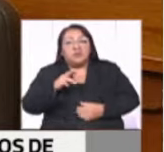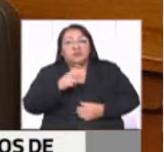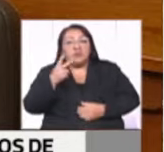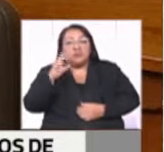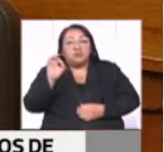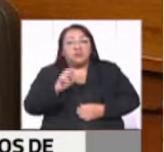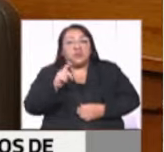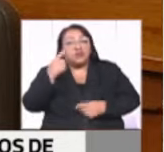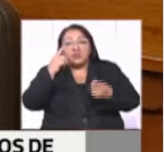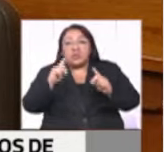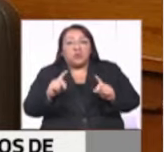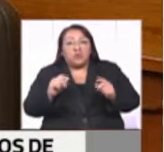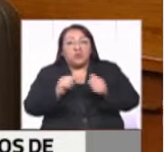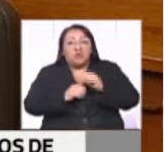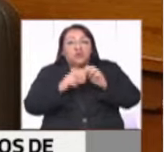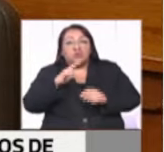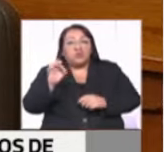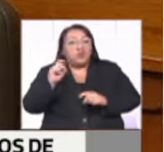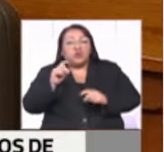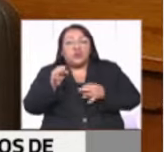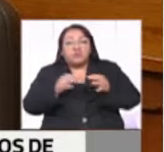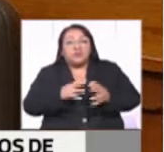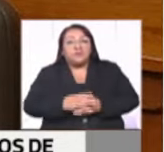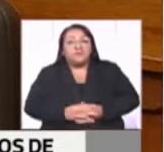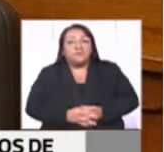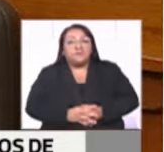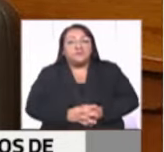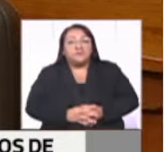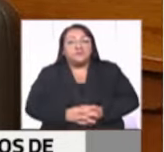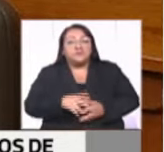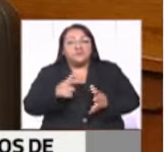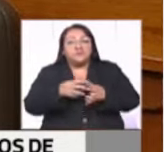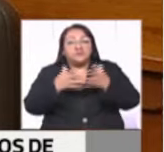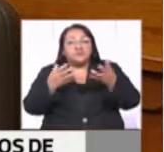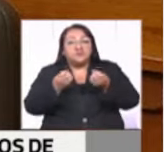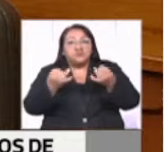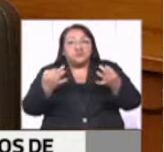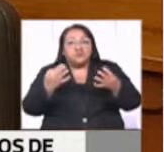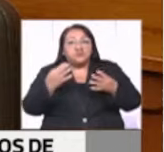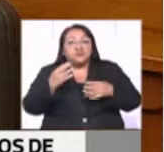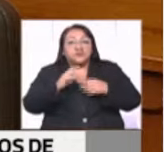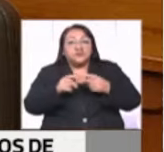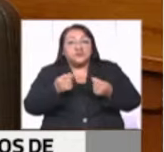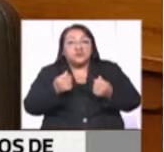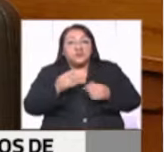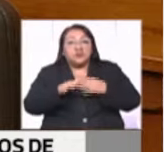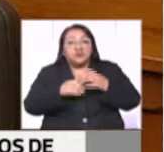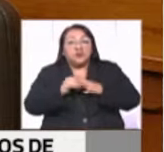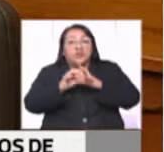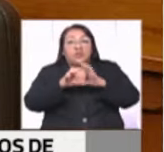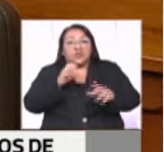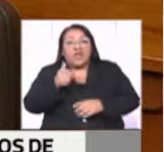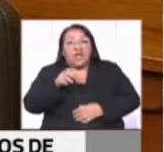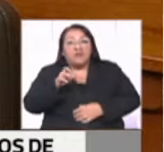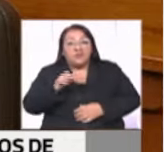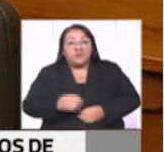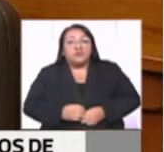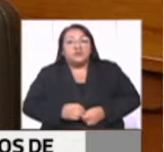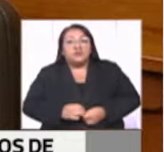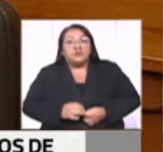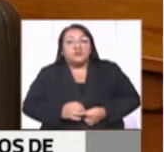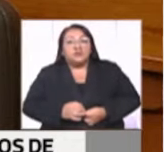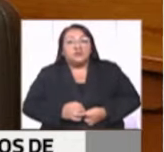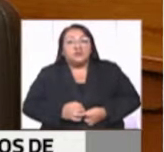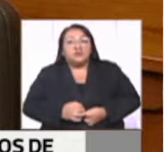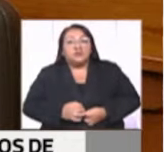22% estaba en desacuerdo y el 12% no precisa. La mayoría de encuestados afirma que el dinero del retiro AFP, en caso